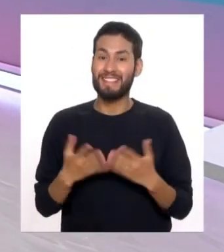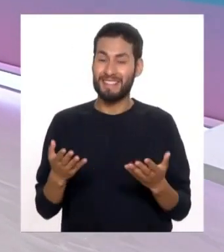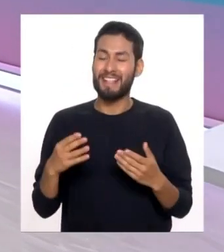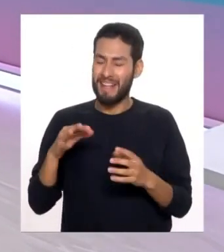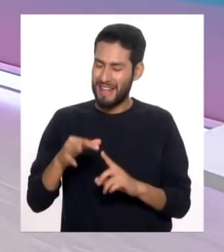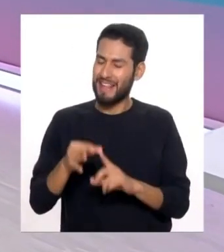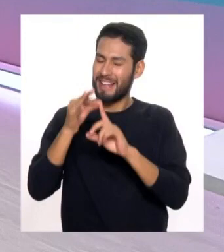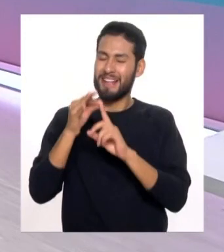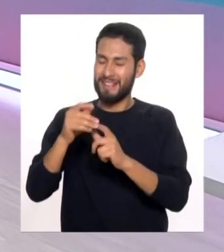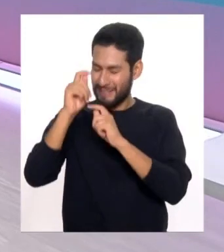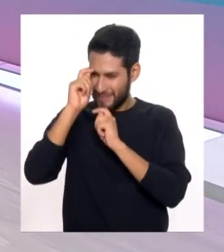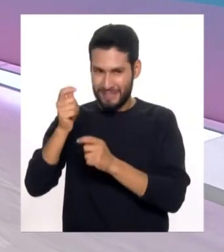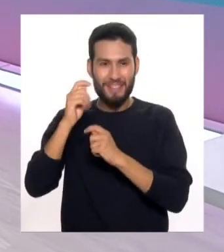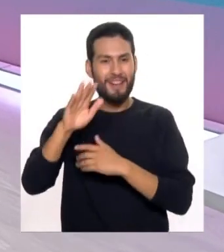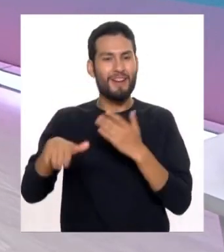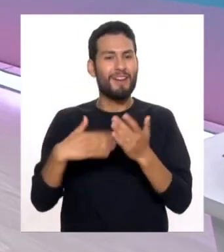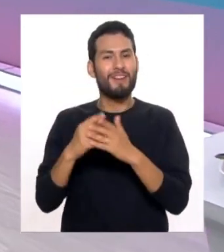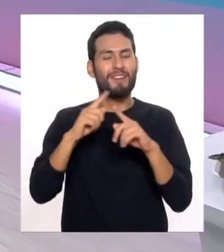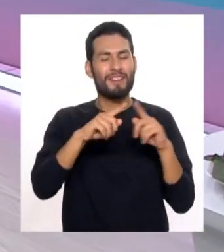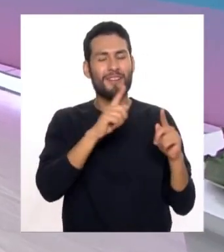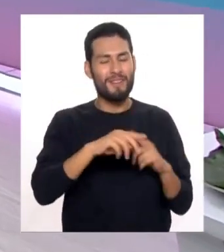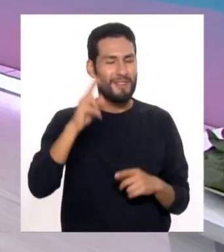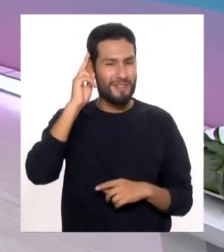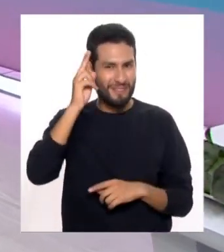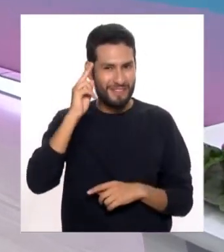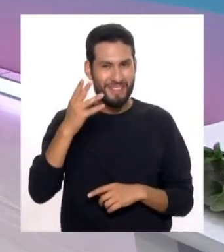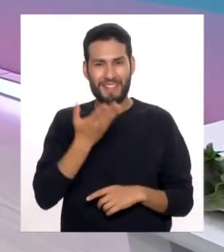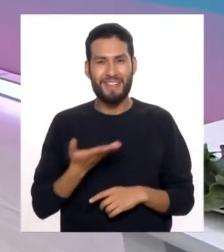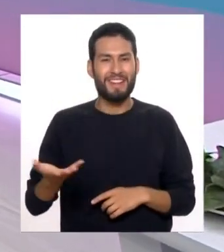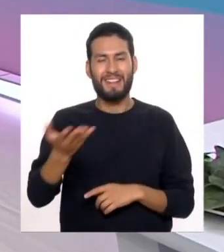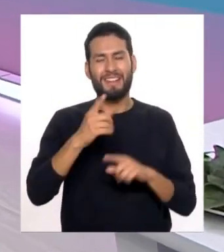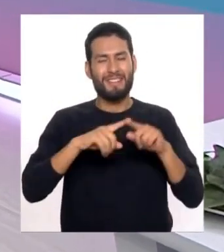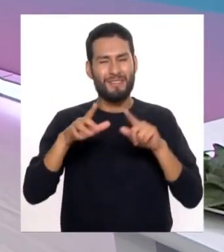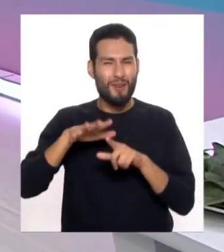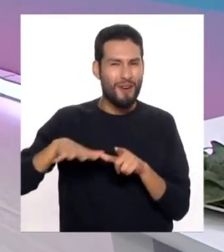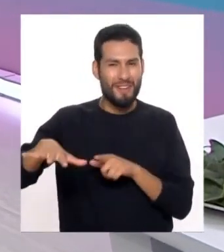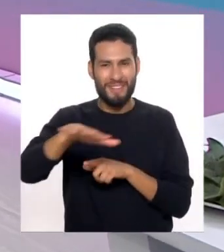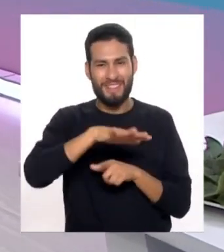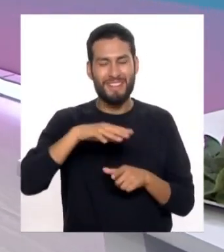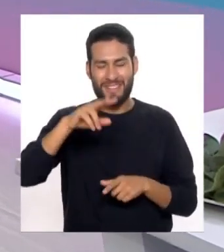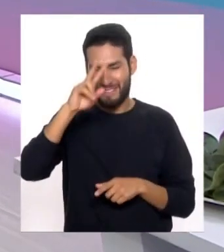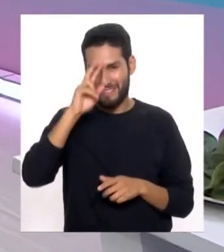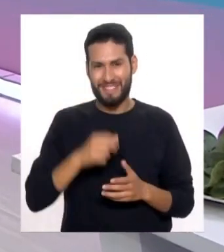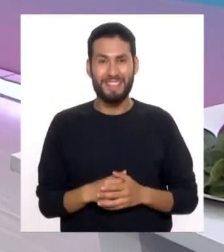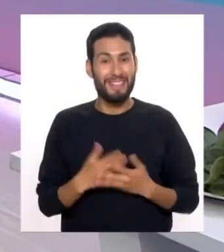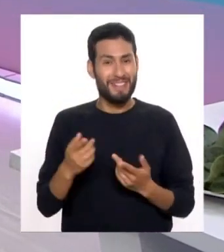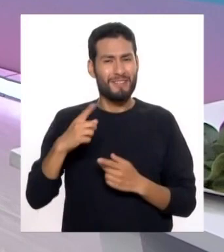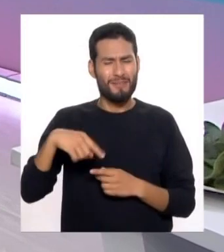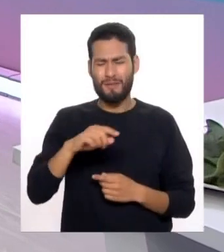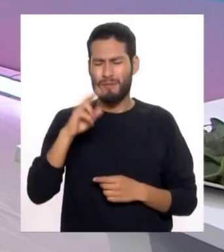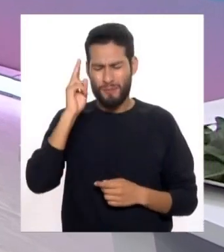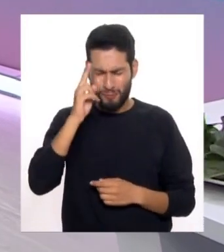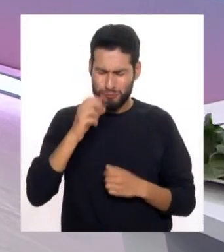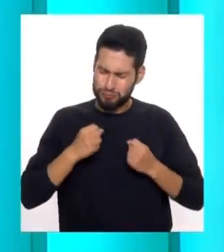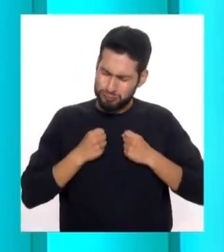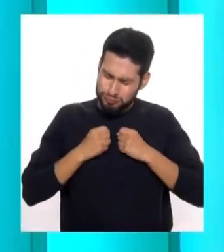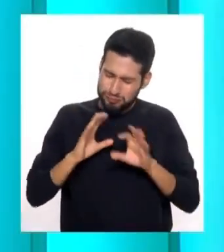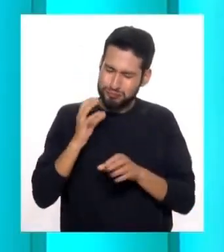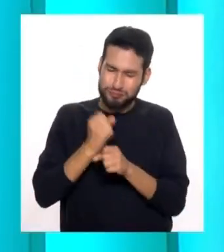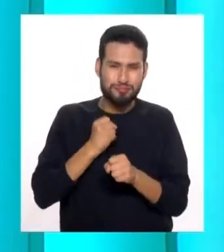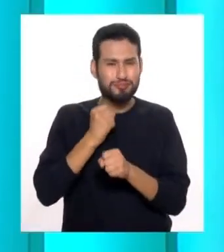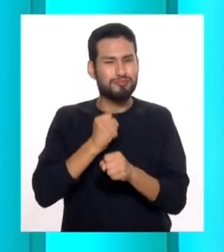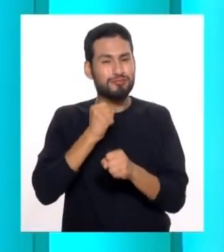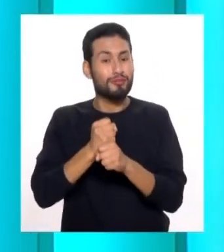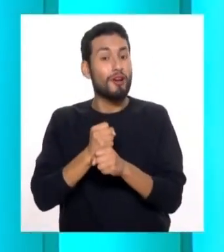especial homenaje a todos nuestros maestros en todo nuestro litoral. Aquellas personas que con su abnegada labor llevan